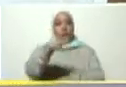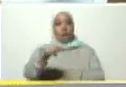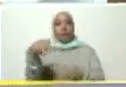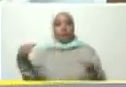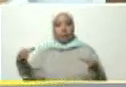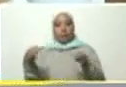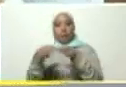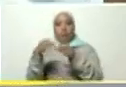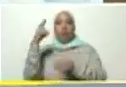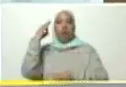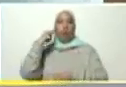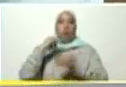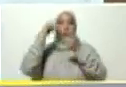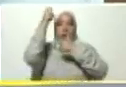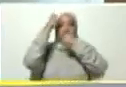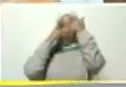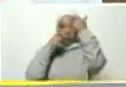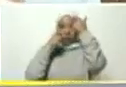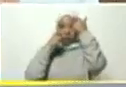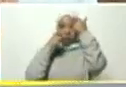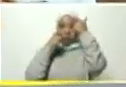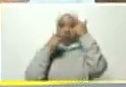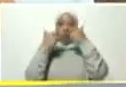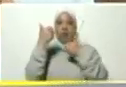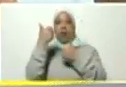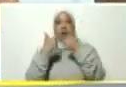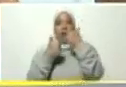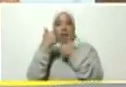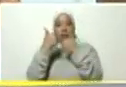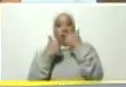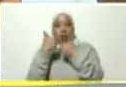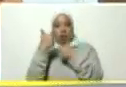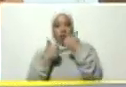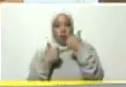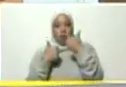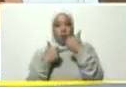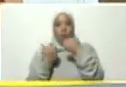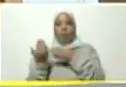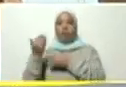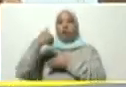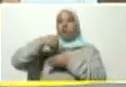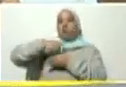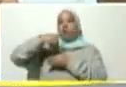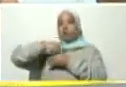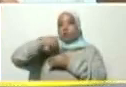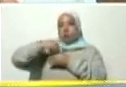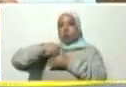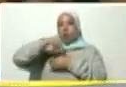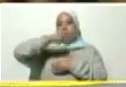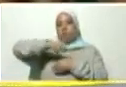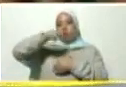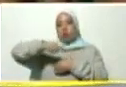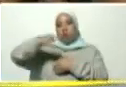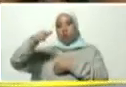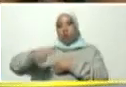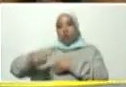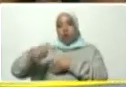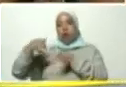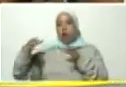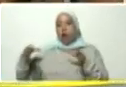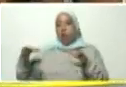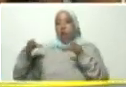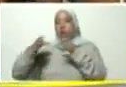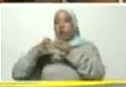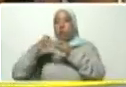de batalla Bolívar Chávez de los candidatos y candidatos para formar parte de las direcciones